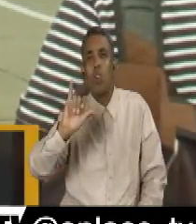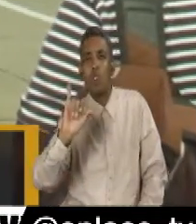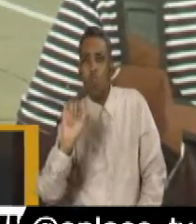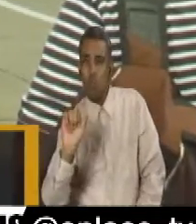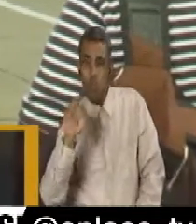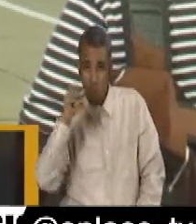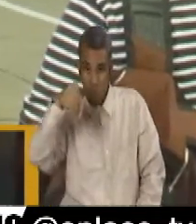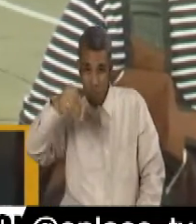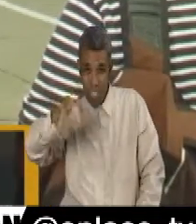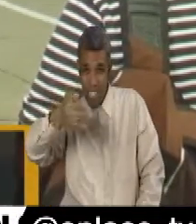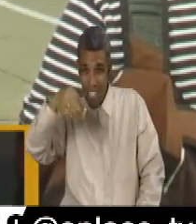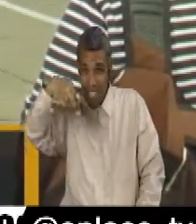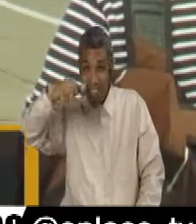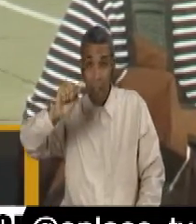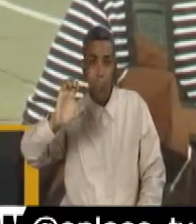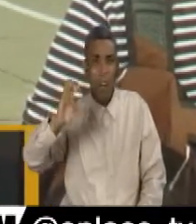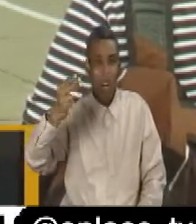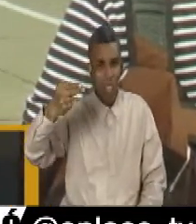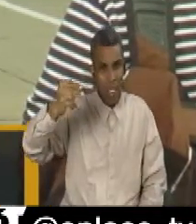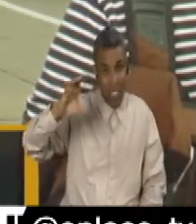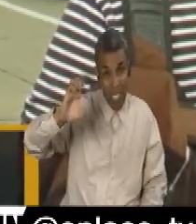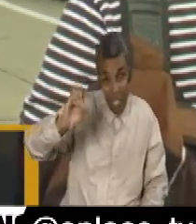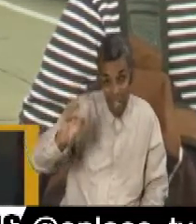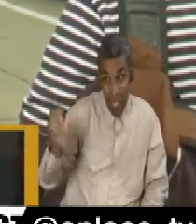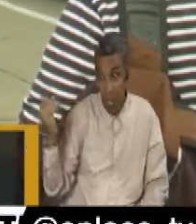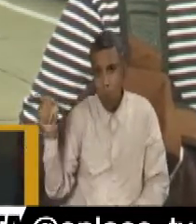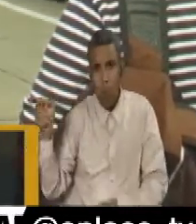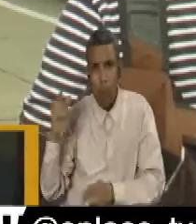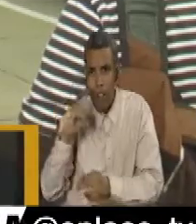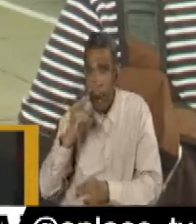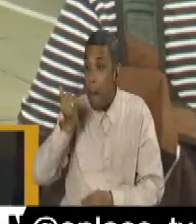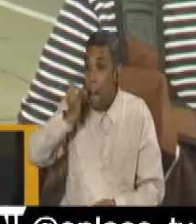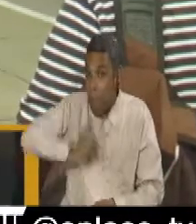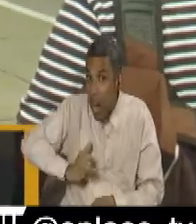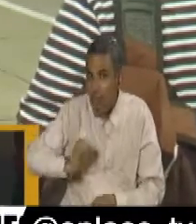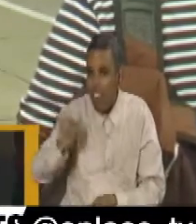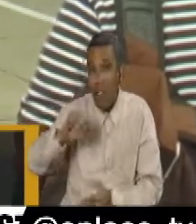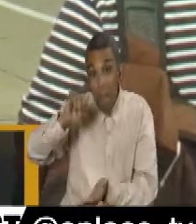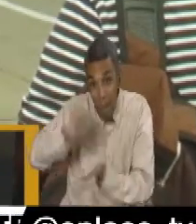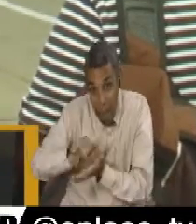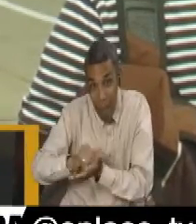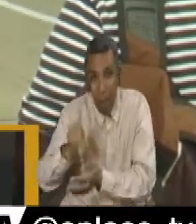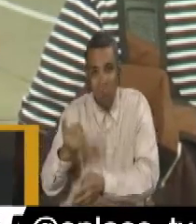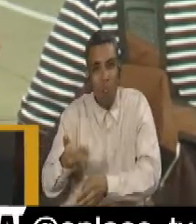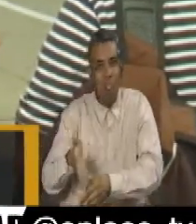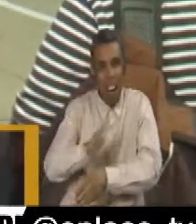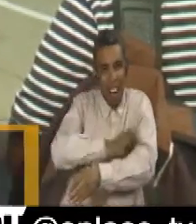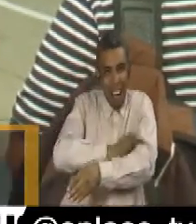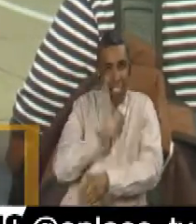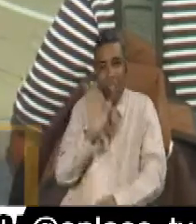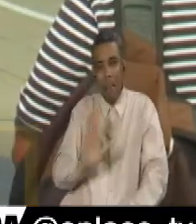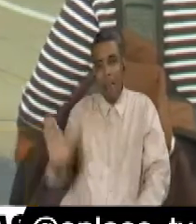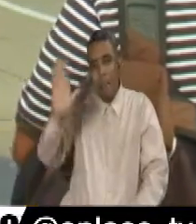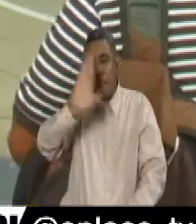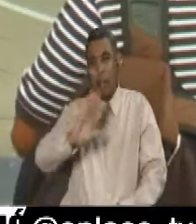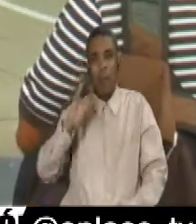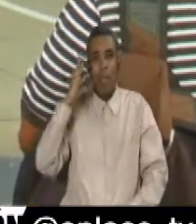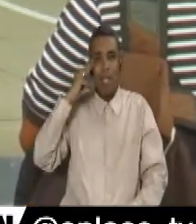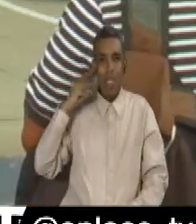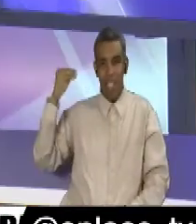había sido condenado por desaparición de un joven en la ciudad de Armenia, porque ese fiscal había sido comandante de policía.